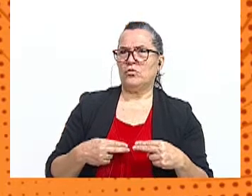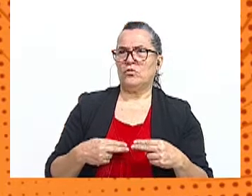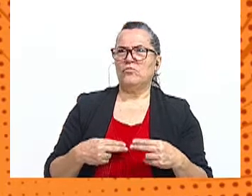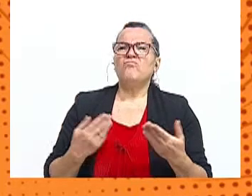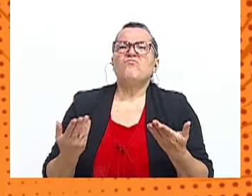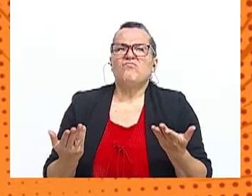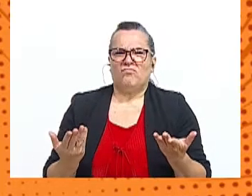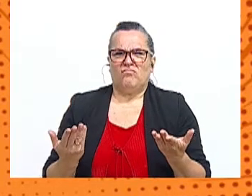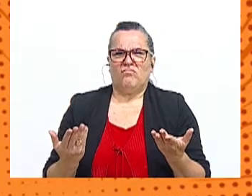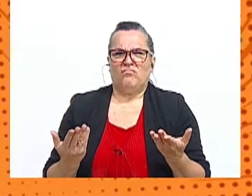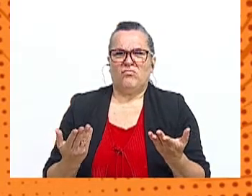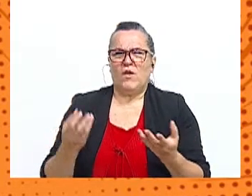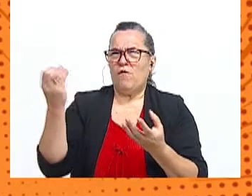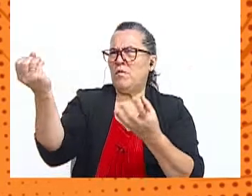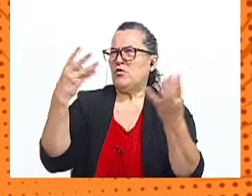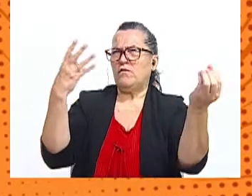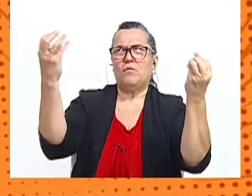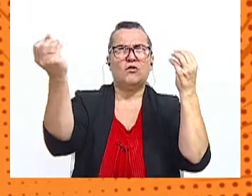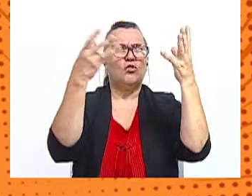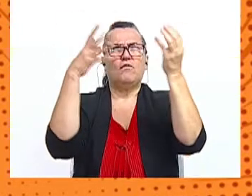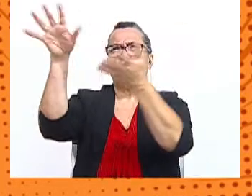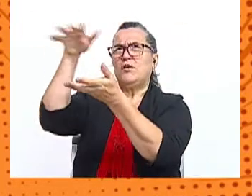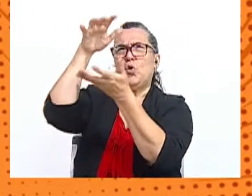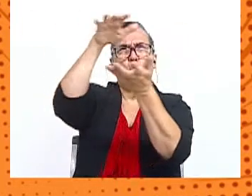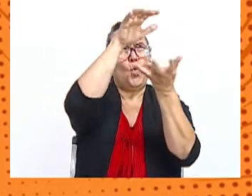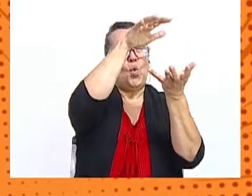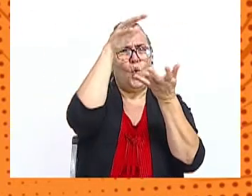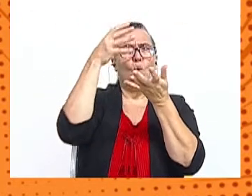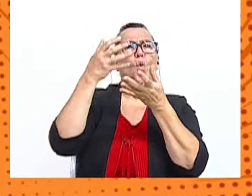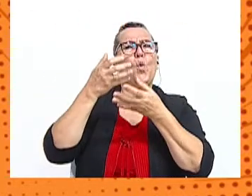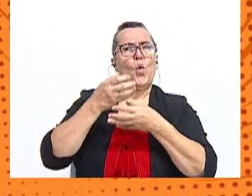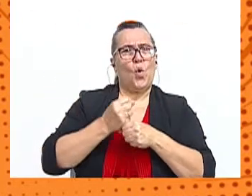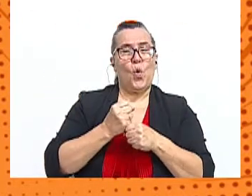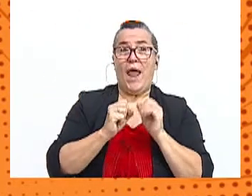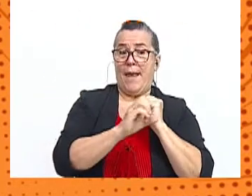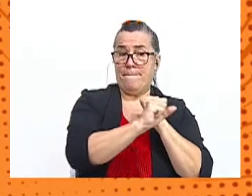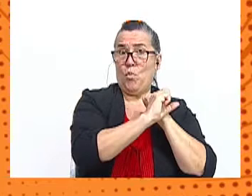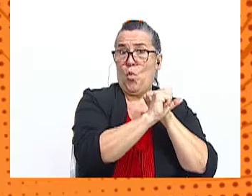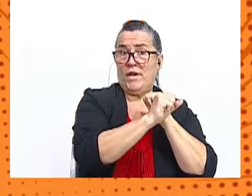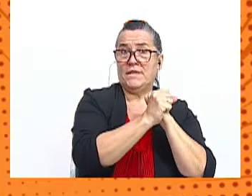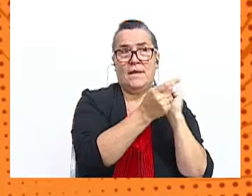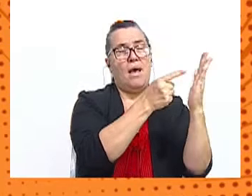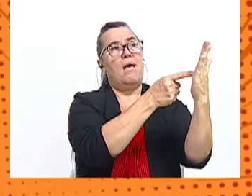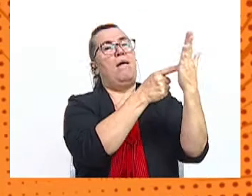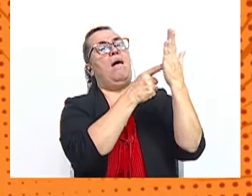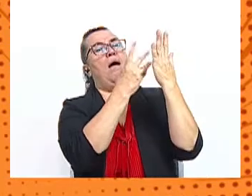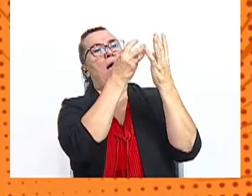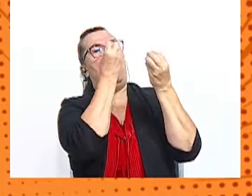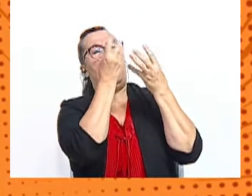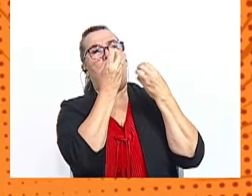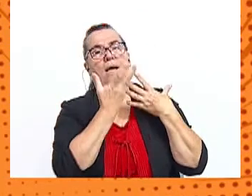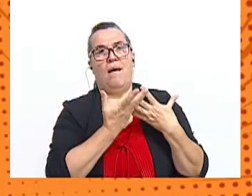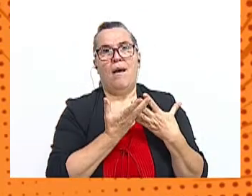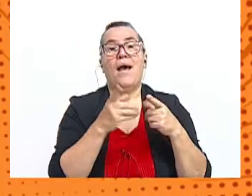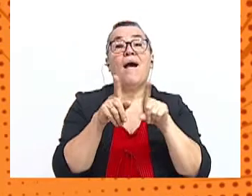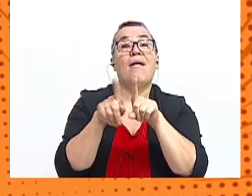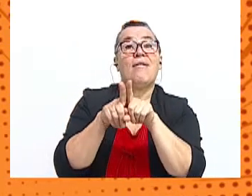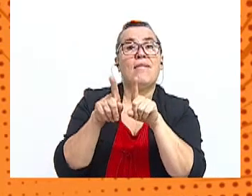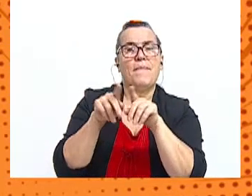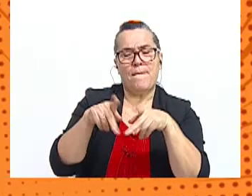constantemente recibimos información, ¿sí? Por ejemplo, la publicidad es una de ellas, pero también lo tenemos